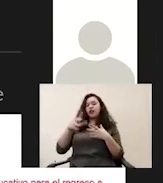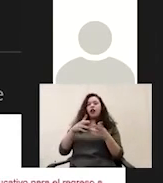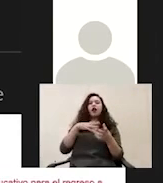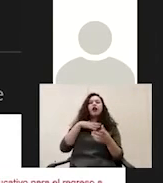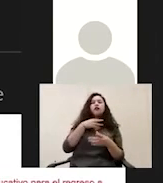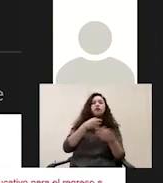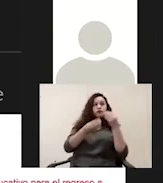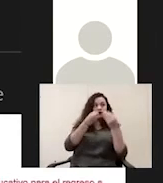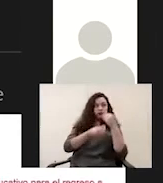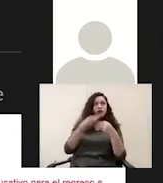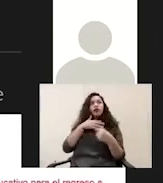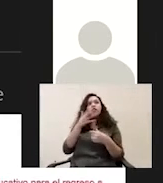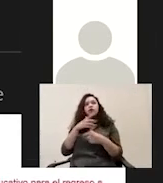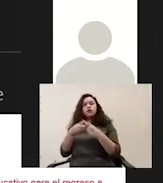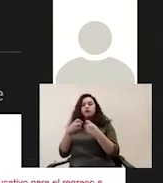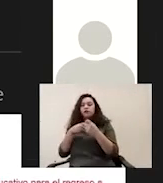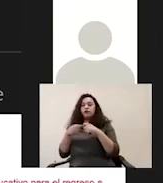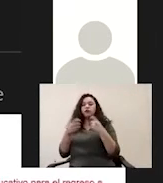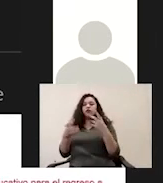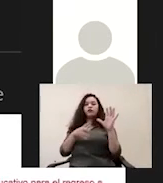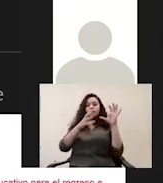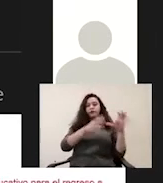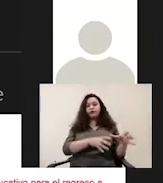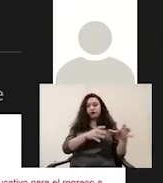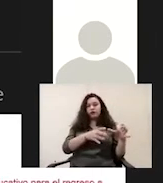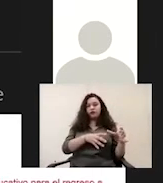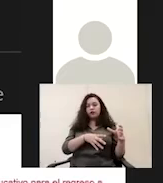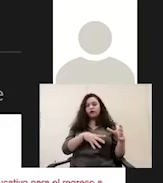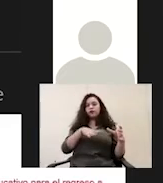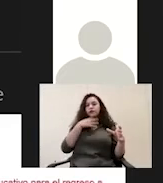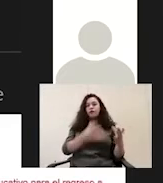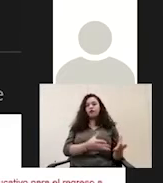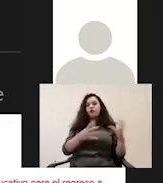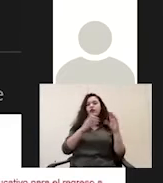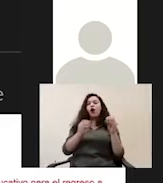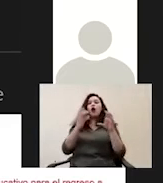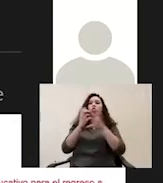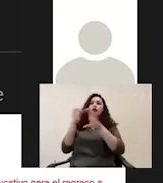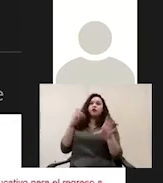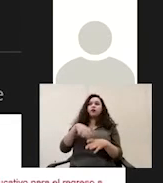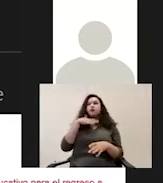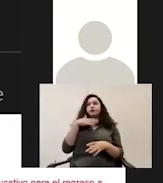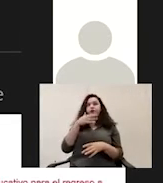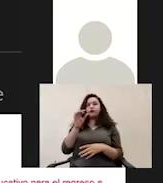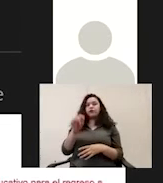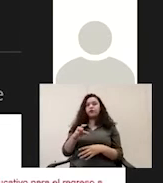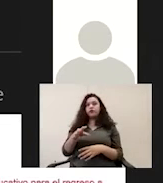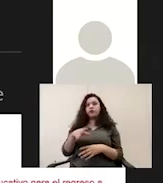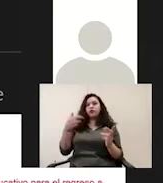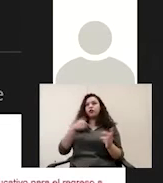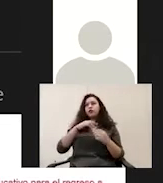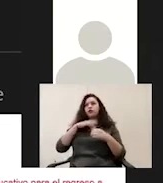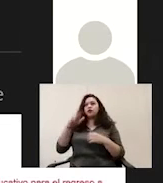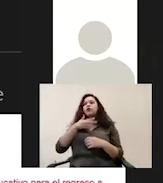en el bote de basura, o más bien en el camión de basura que comúnmente